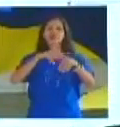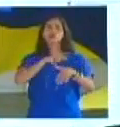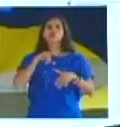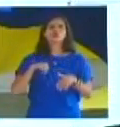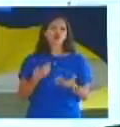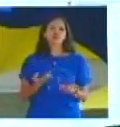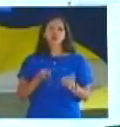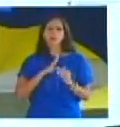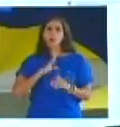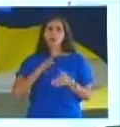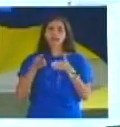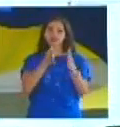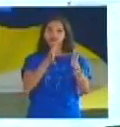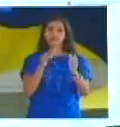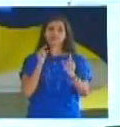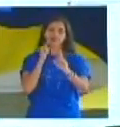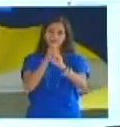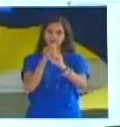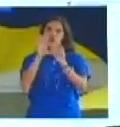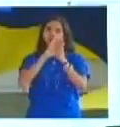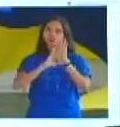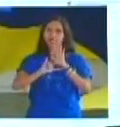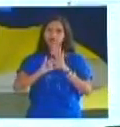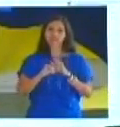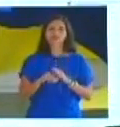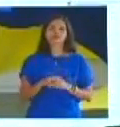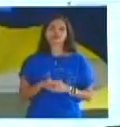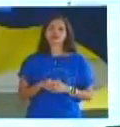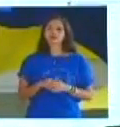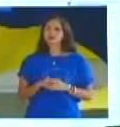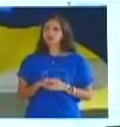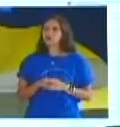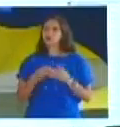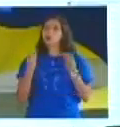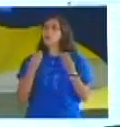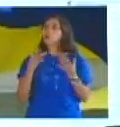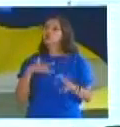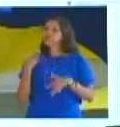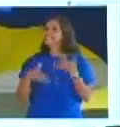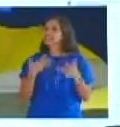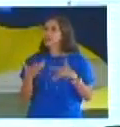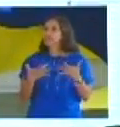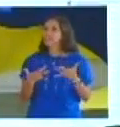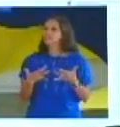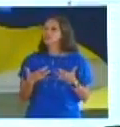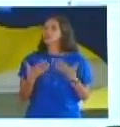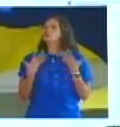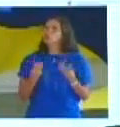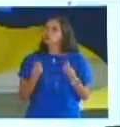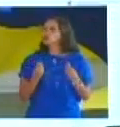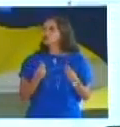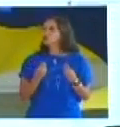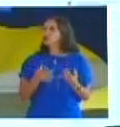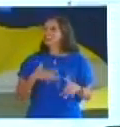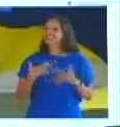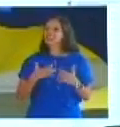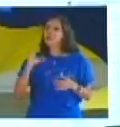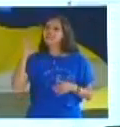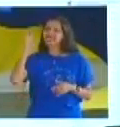camino, rumbo a la constituyente. Así que, con mucho sentimiento, con mucho sentido